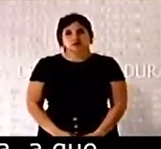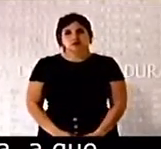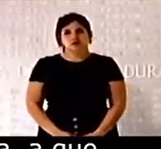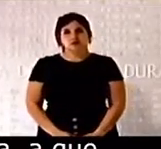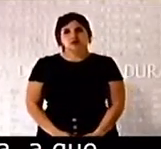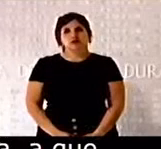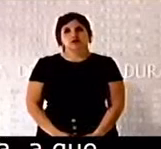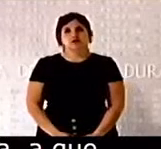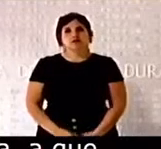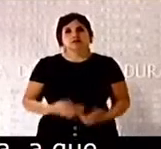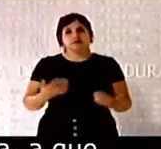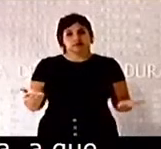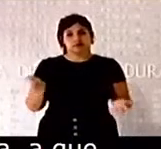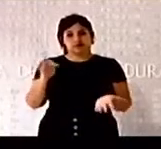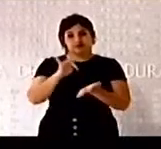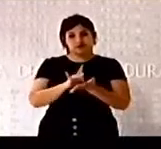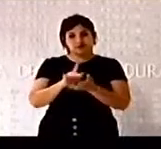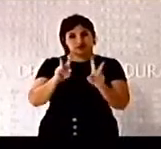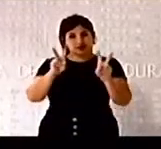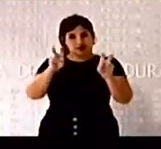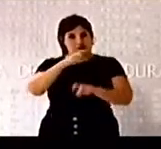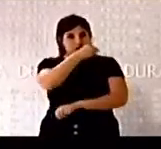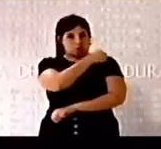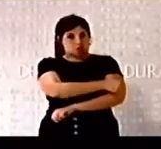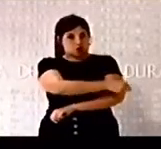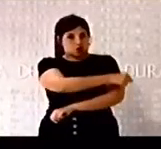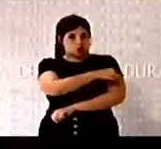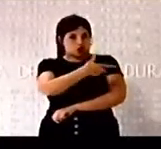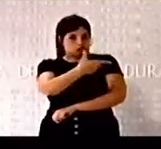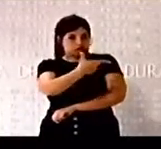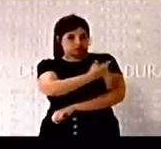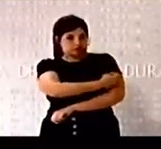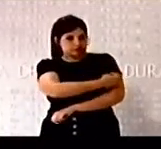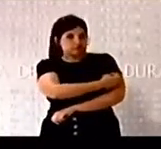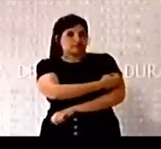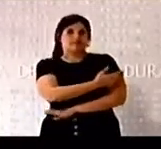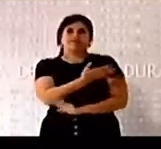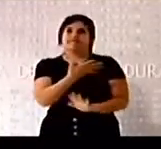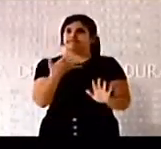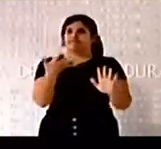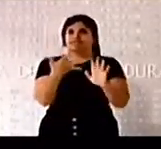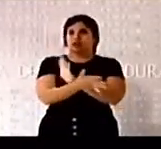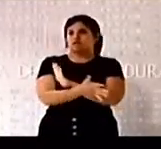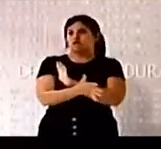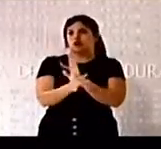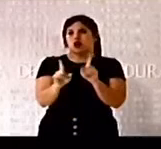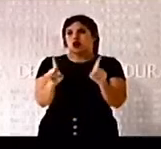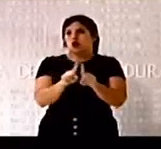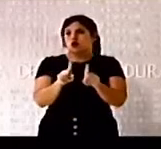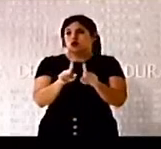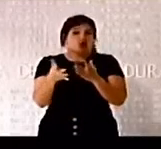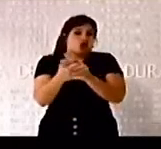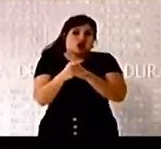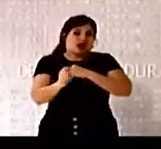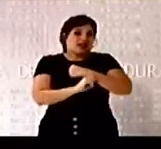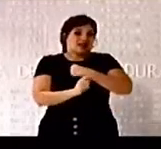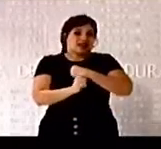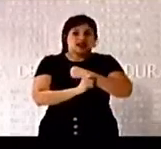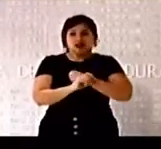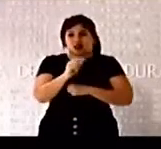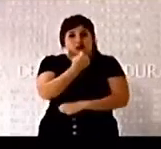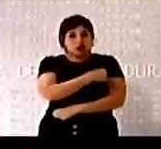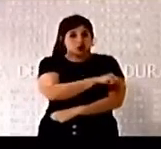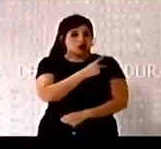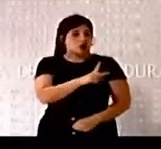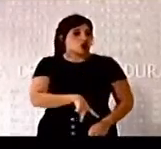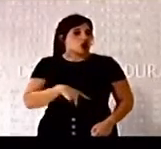El hecho de la vacunación es el fenómeno de la vacunación, toda la estrategia de la vacunación,